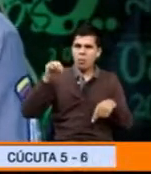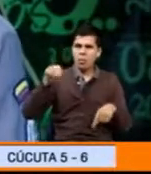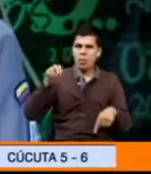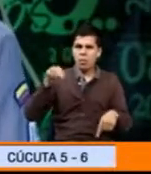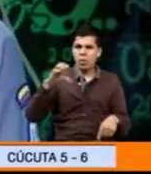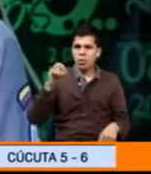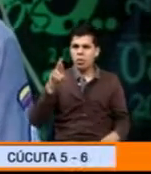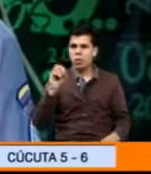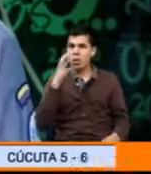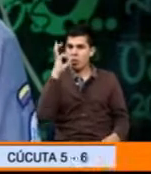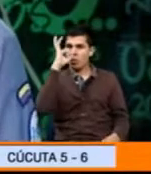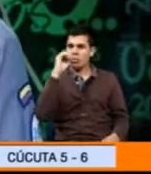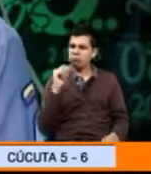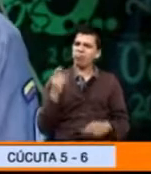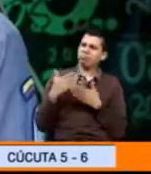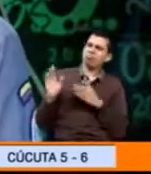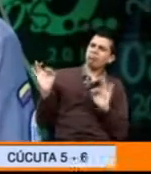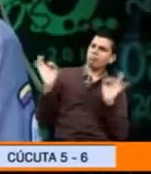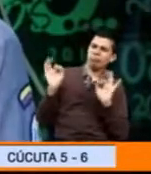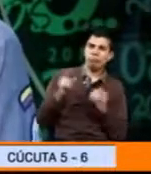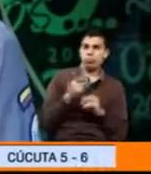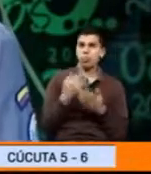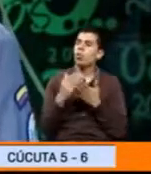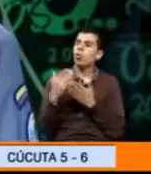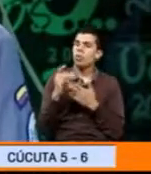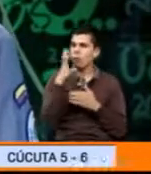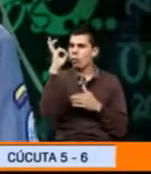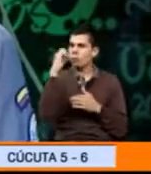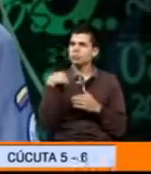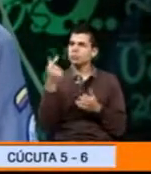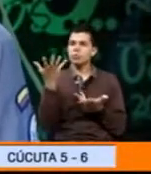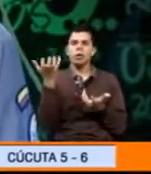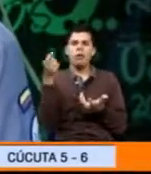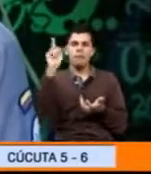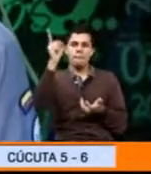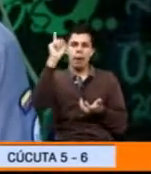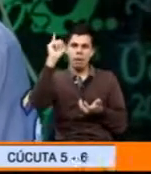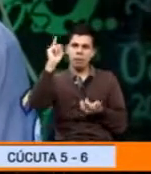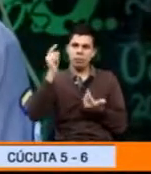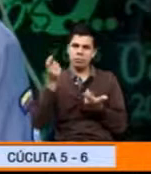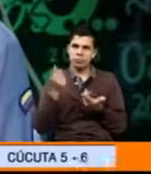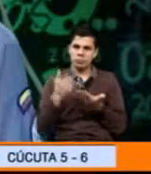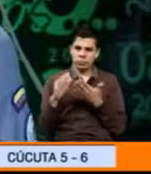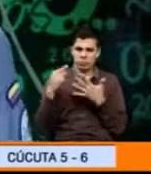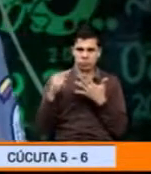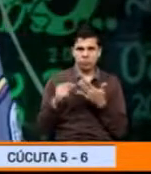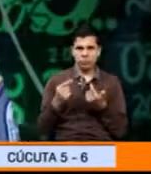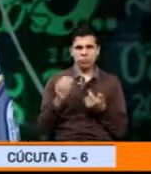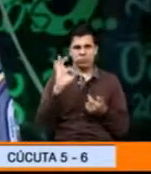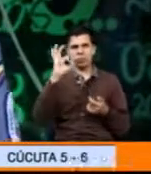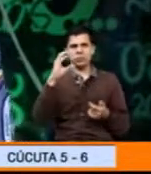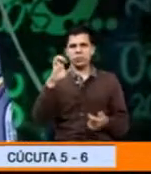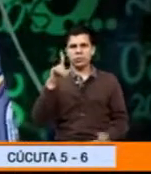que no es tan fina, pues usted no la compra. Usted siempre va a comprar su apartamento y dice, yo quiero que haya, que mis muebles y que las maderas del apartamento sean en